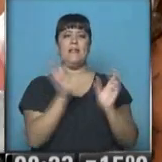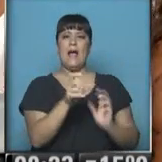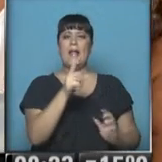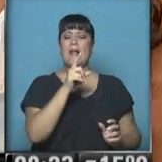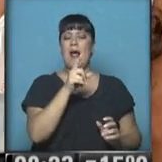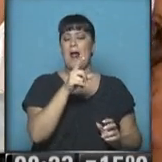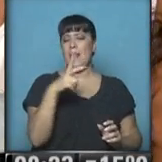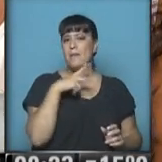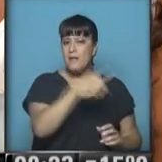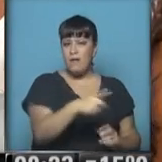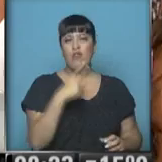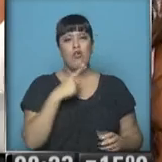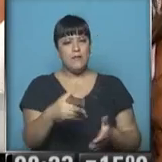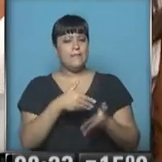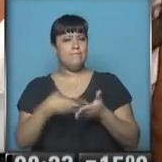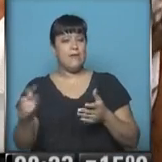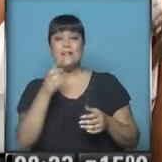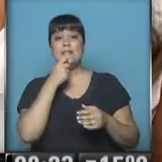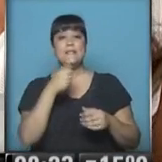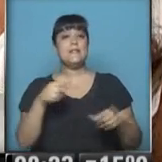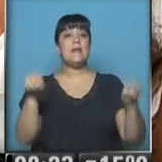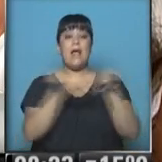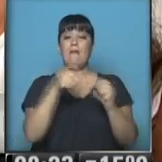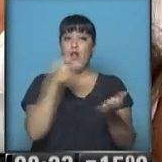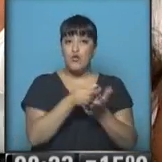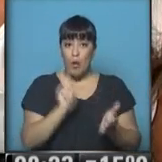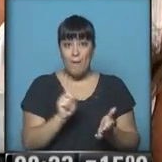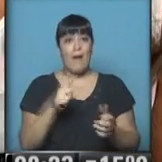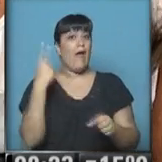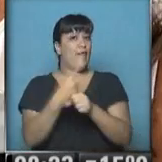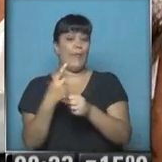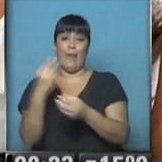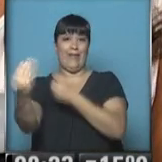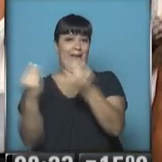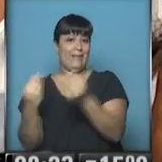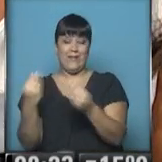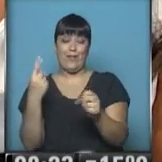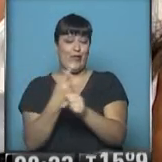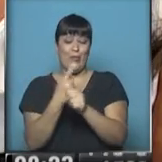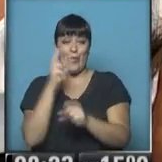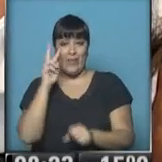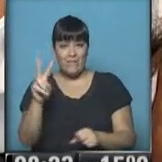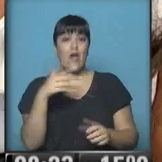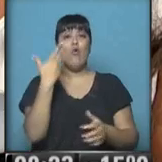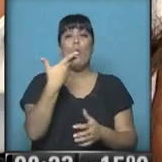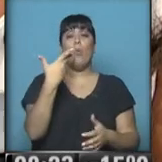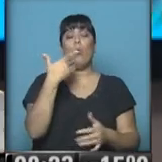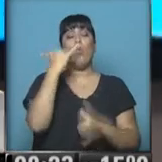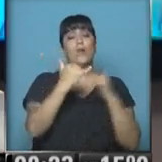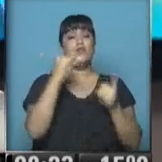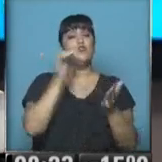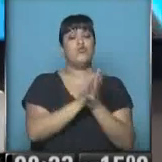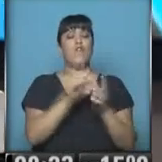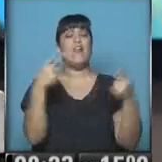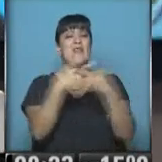usted dice es por lo menos excluyente porque quien no paga el cable ya no puede escuchar los candidatos cuéntenos esa idea del debate para todos Sí justamente